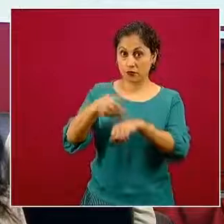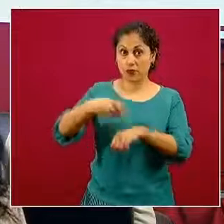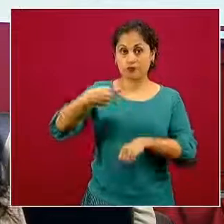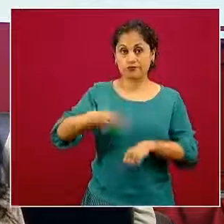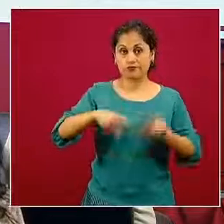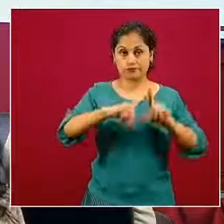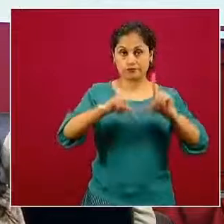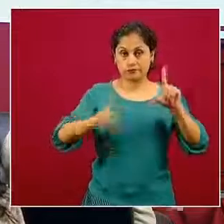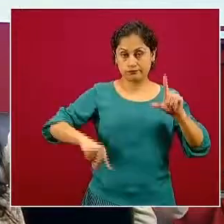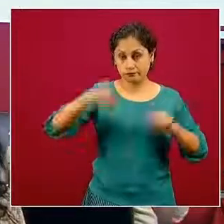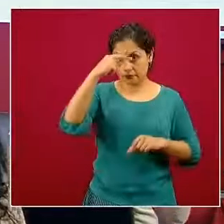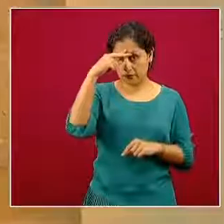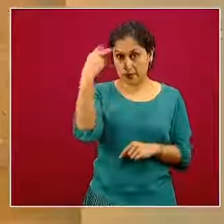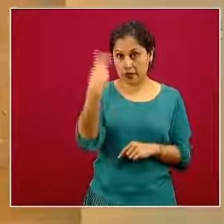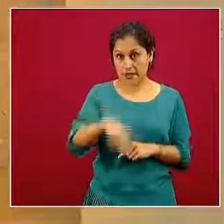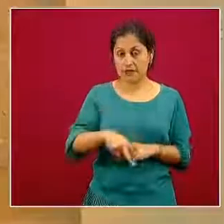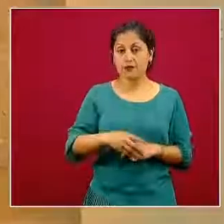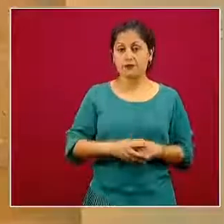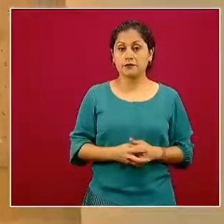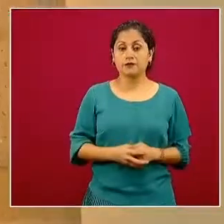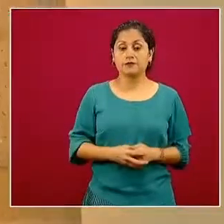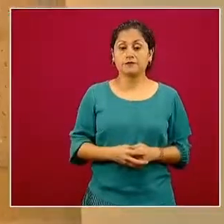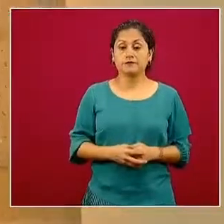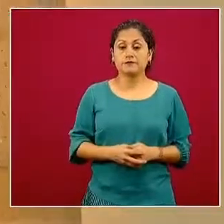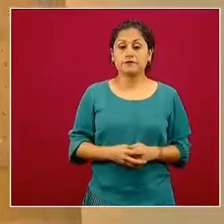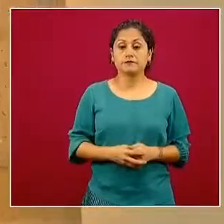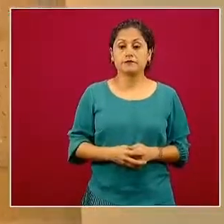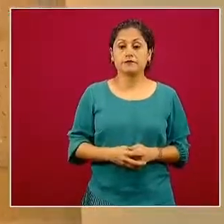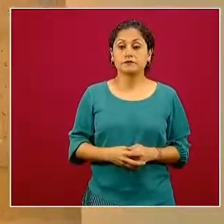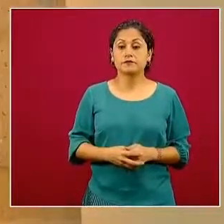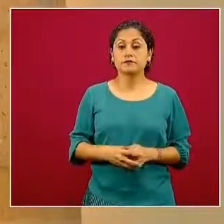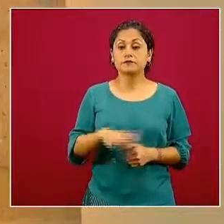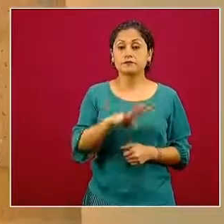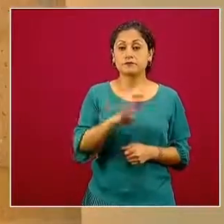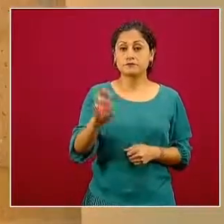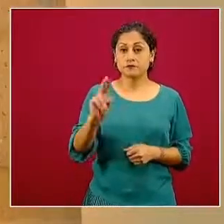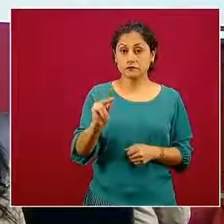República Mexicana al corte del día de hoy: